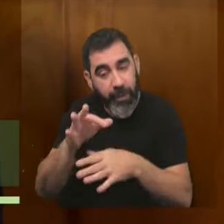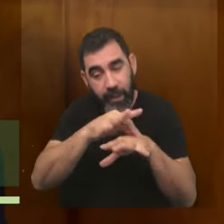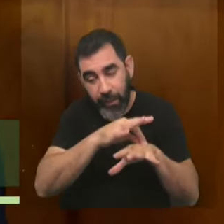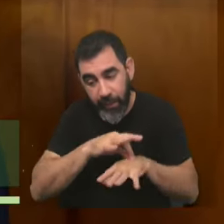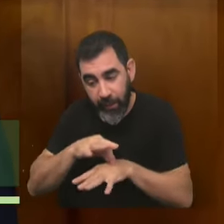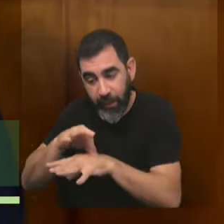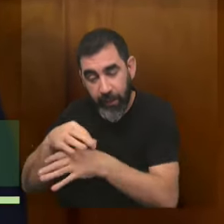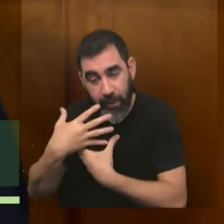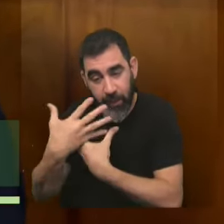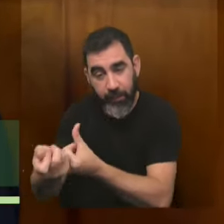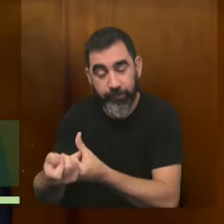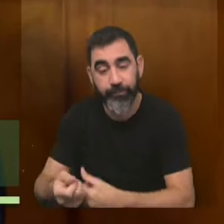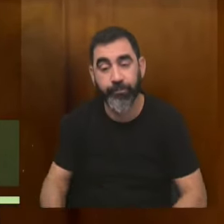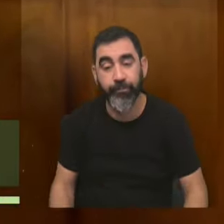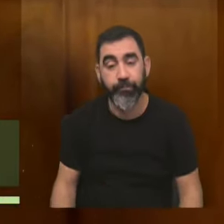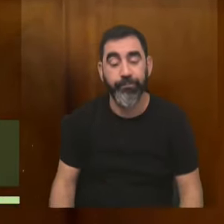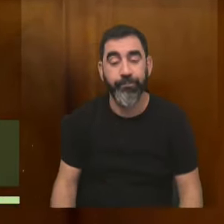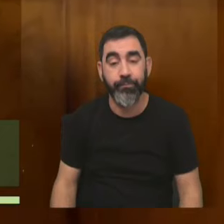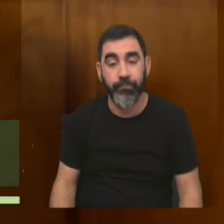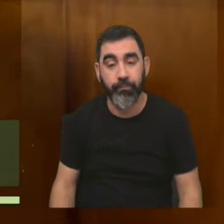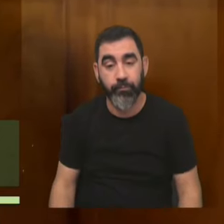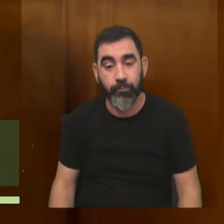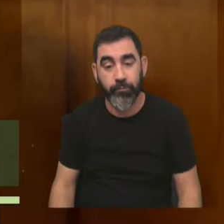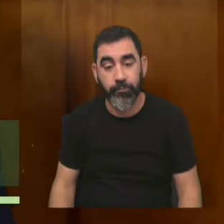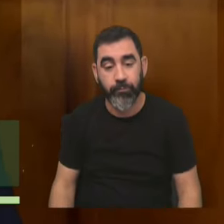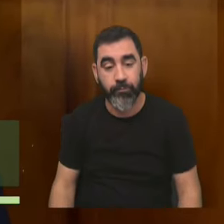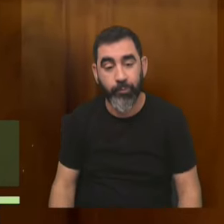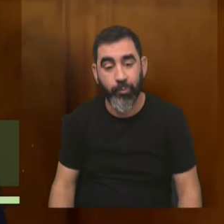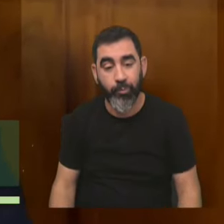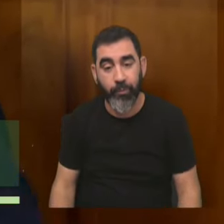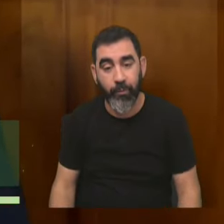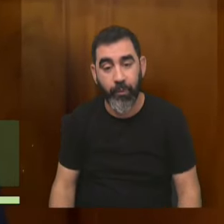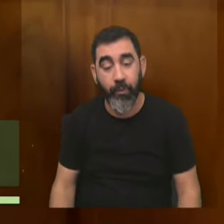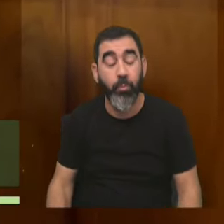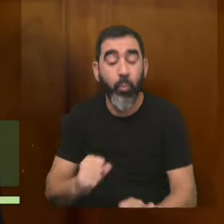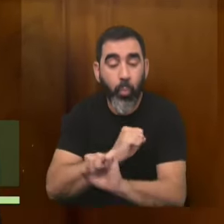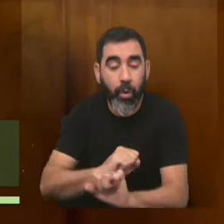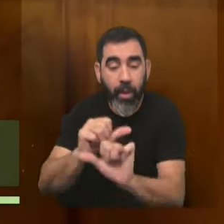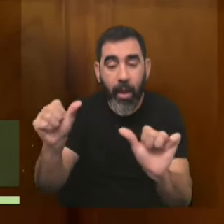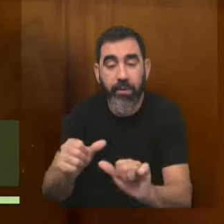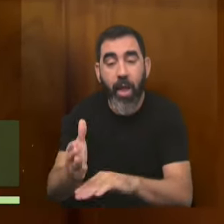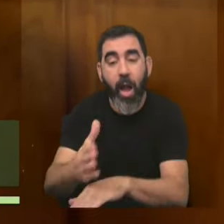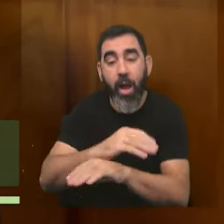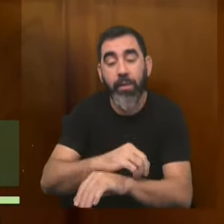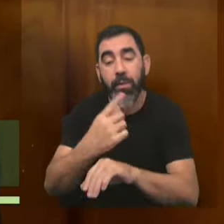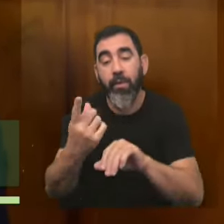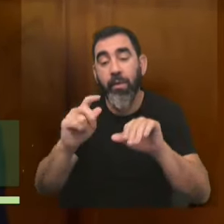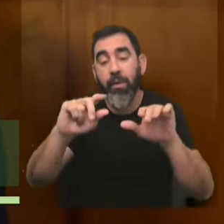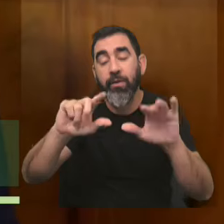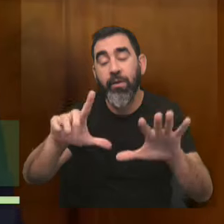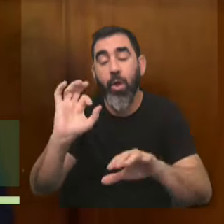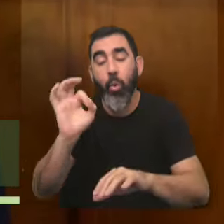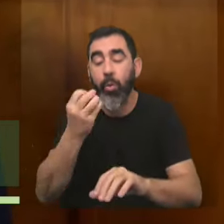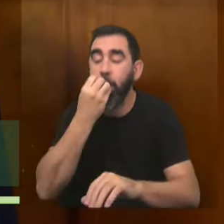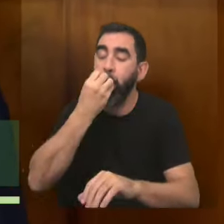esa en ese En ese sentido eh esto Esto si se puede hacer antes del 17 de octubre Por supuesto